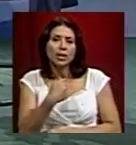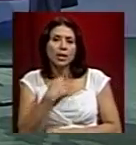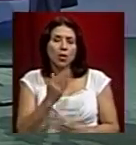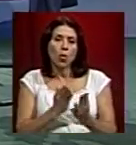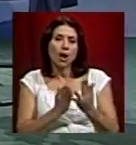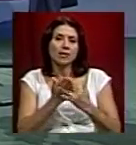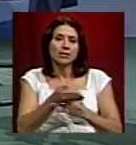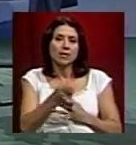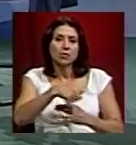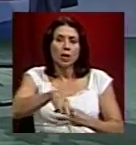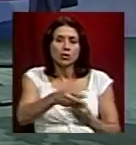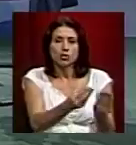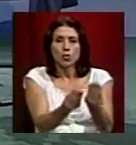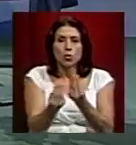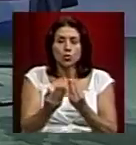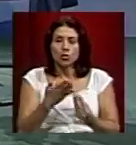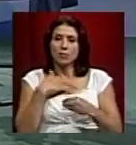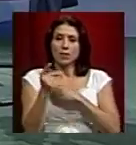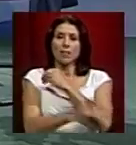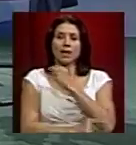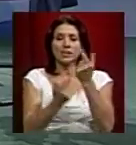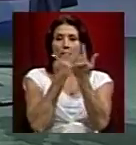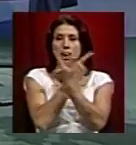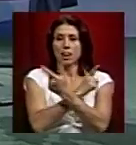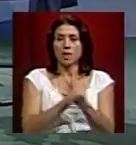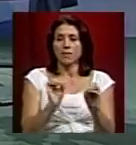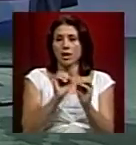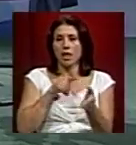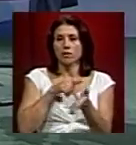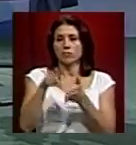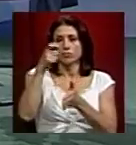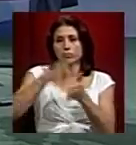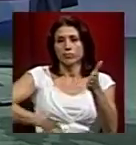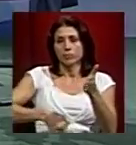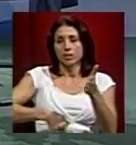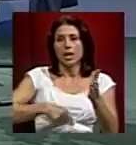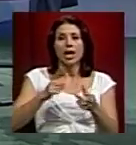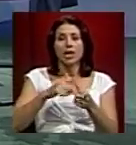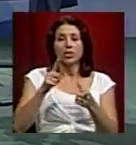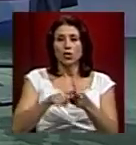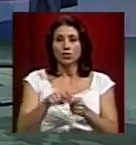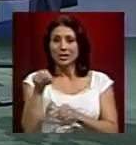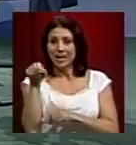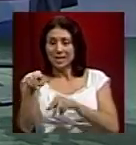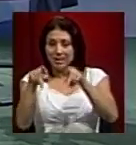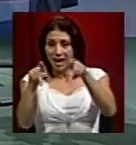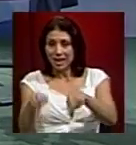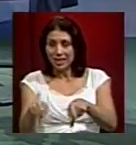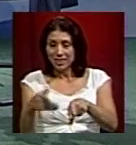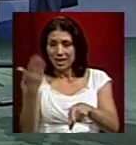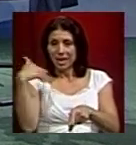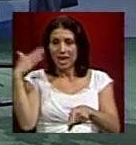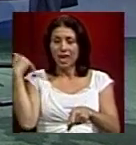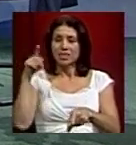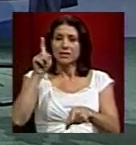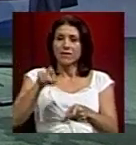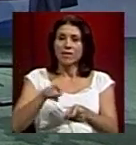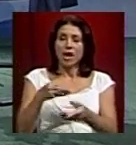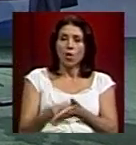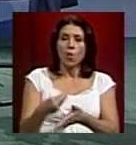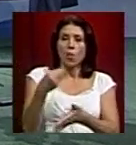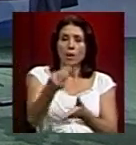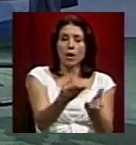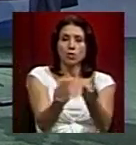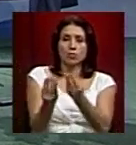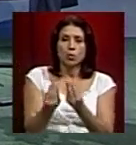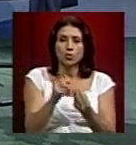a esos productos en mi país libre de impuestos, entonces esa gente que antes tenía que comprar los productos en